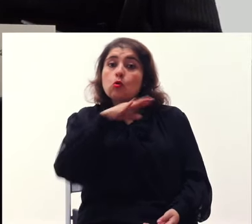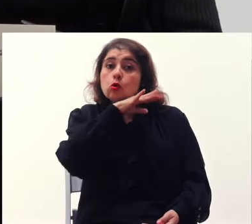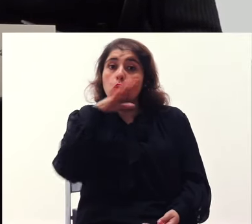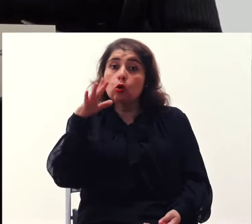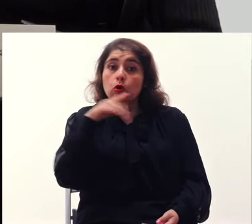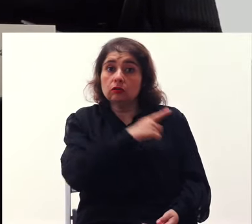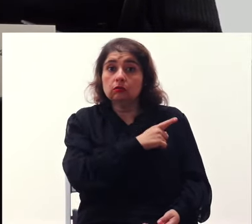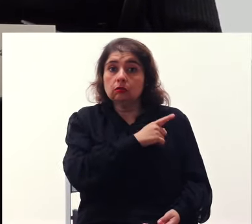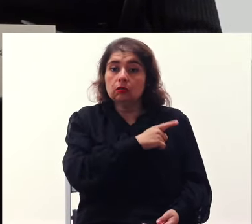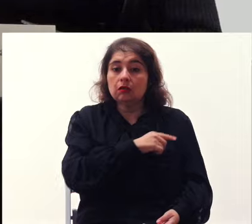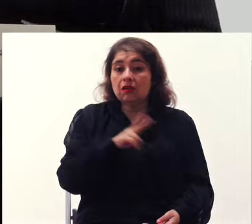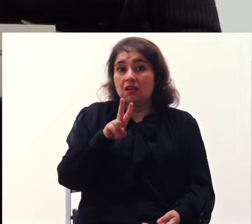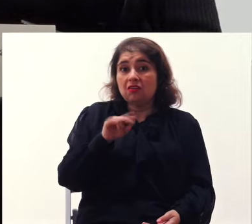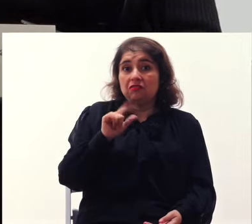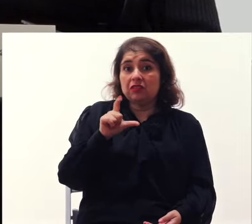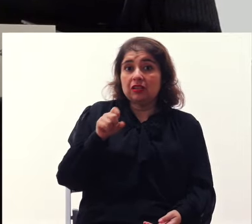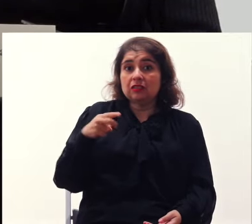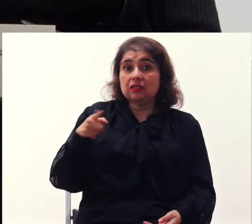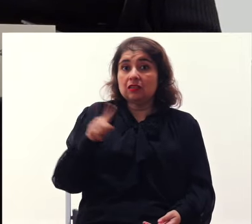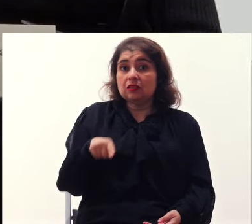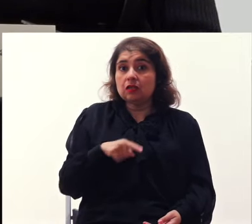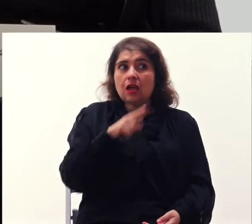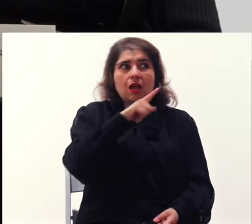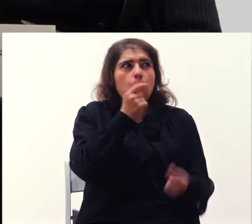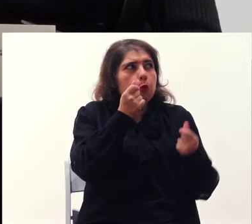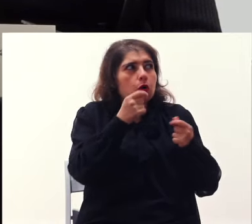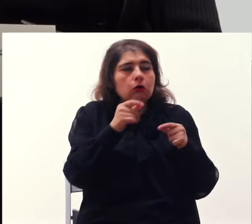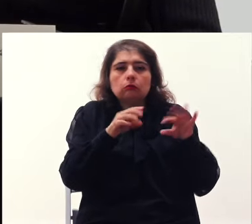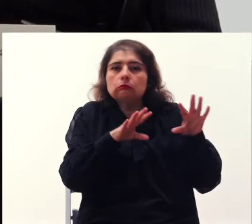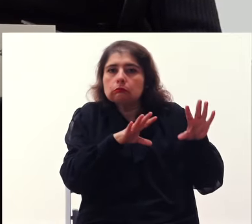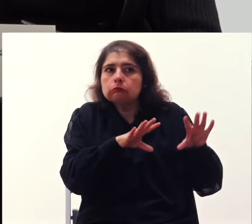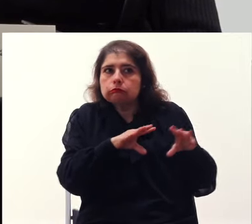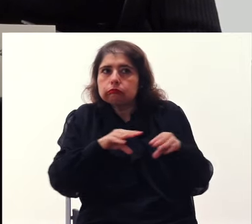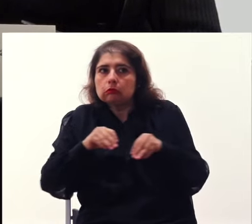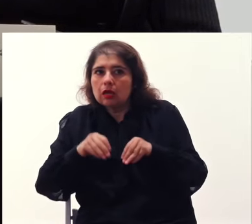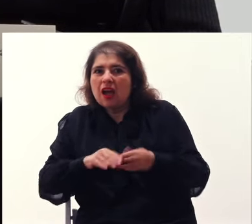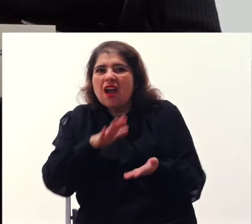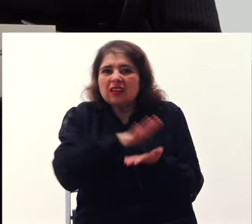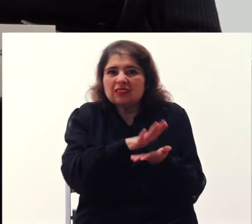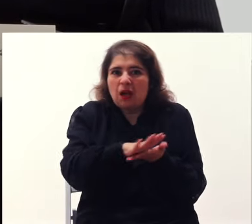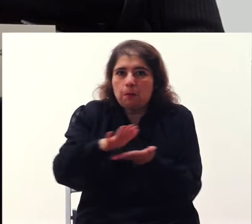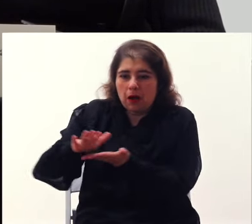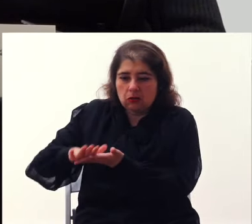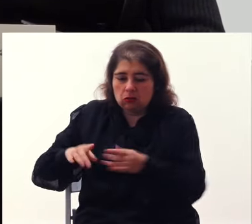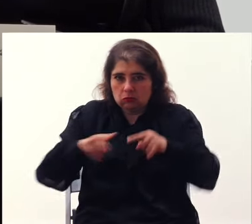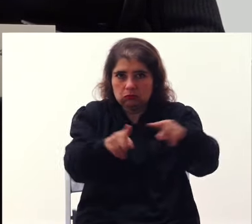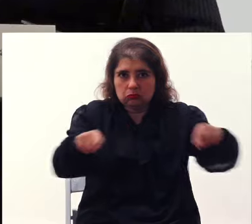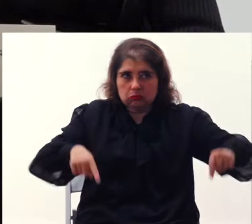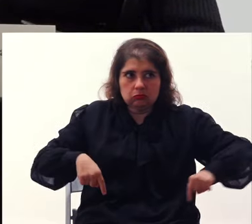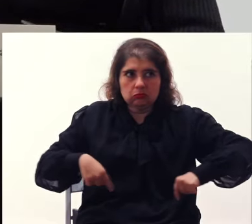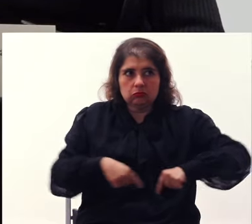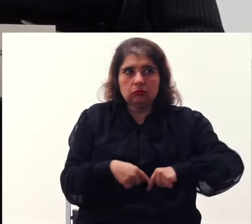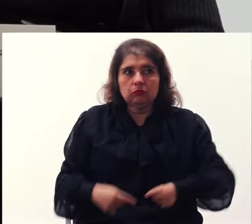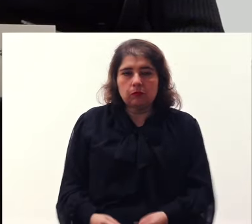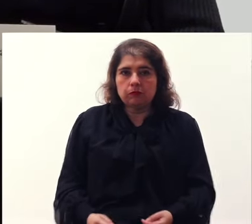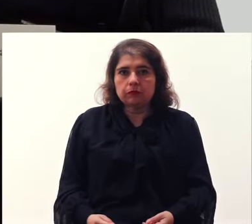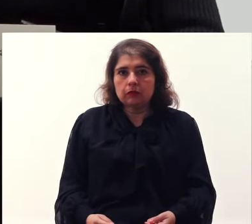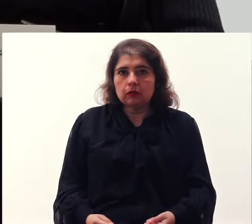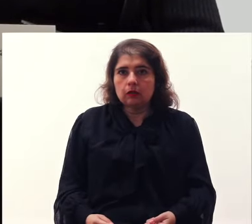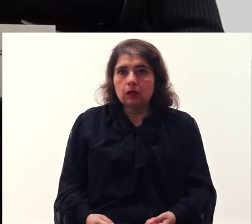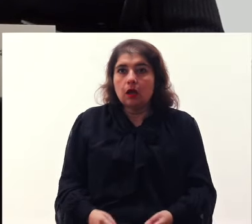en bicolor, podríamos decir ahí, Eduardo Vilches se comienza a retirar del grabado, de la estampación, mejor dicho, porque es el